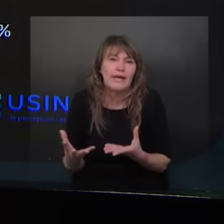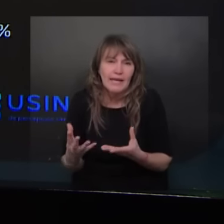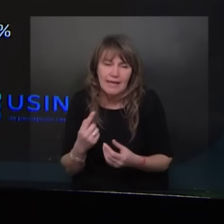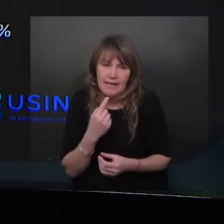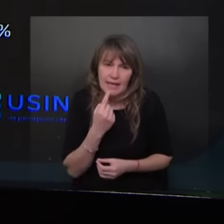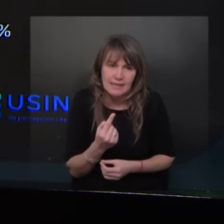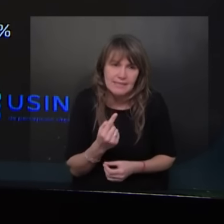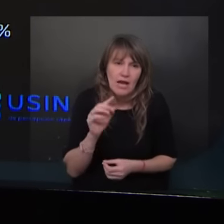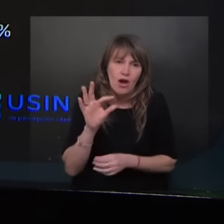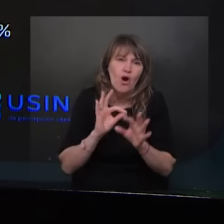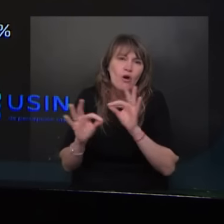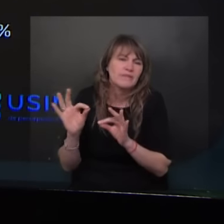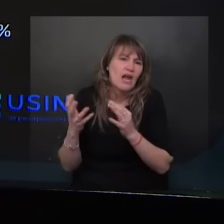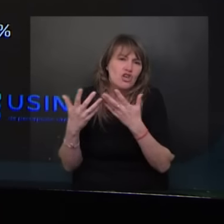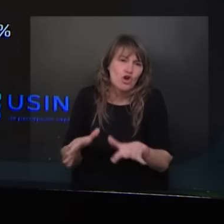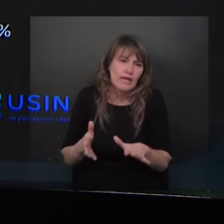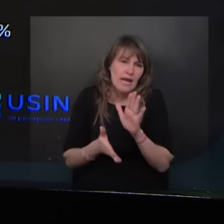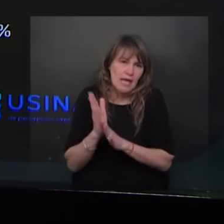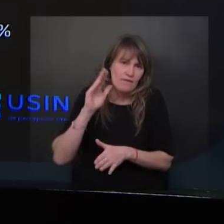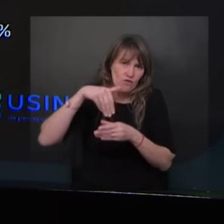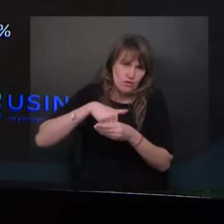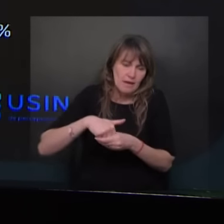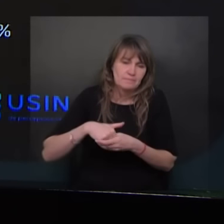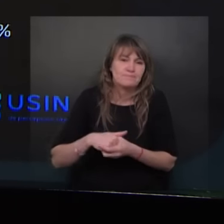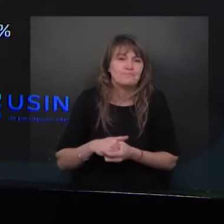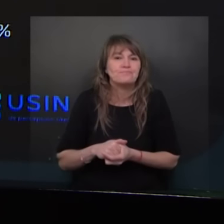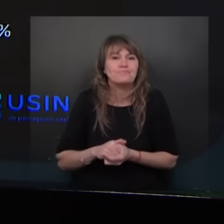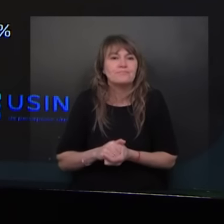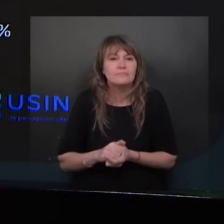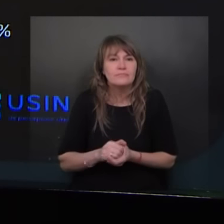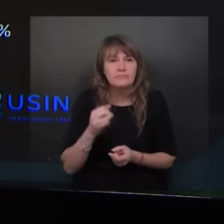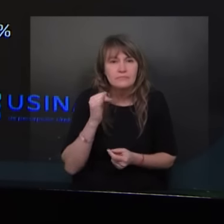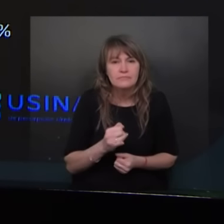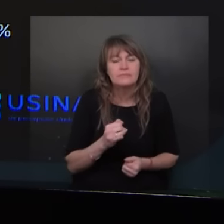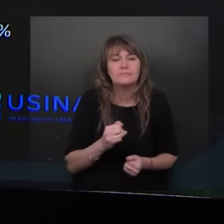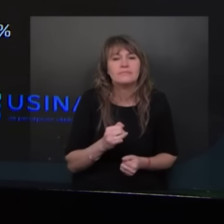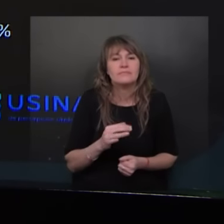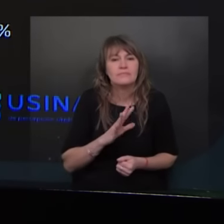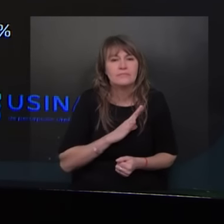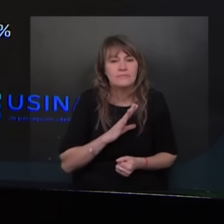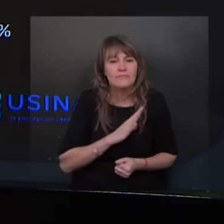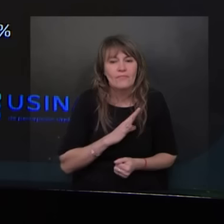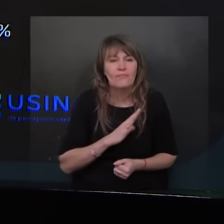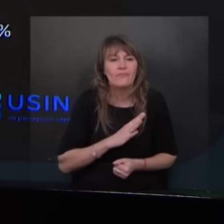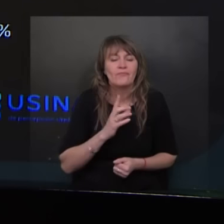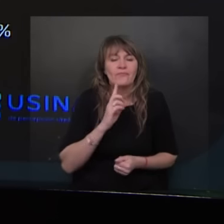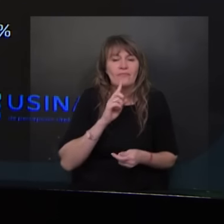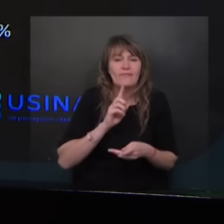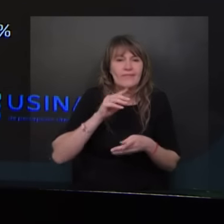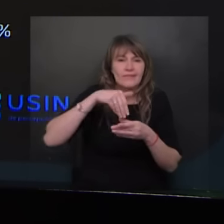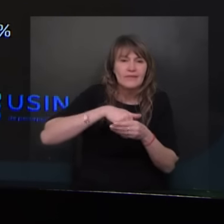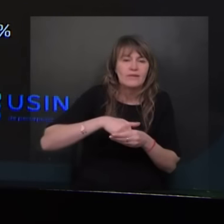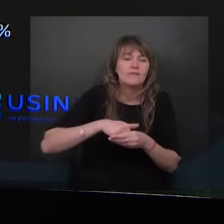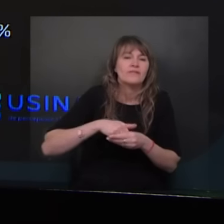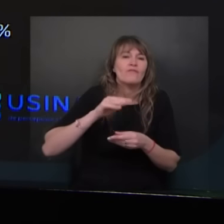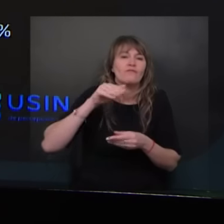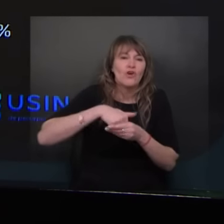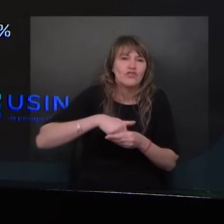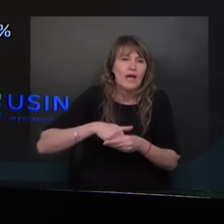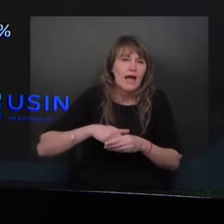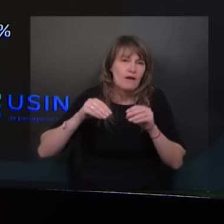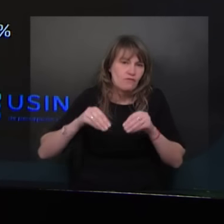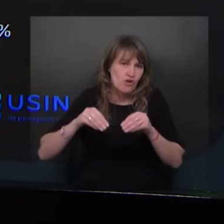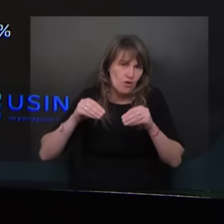optaron por no ir o no fueron Exacto recordemos que estamos hablando de la votación más baja Si comparamos todos